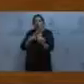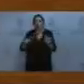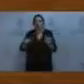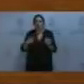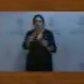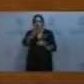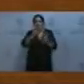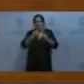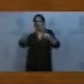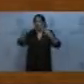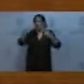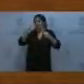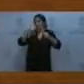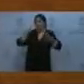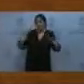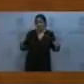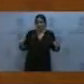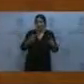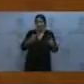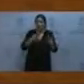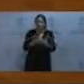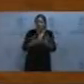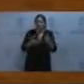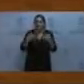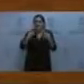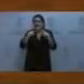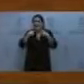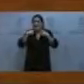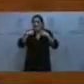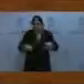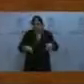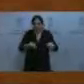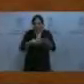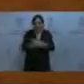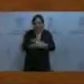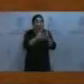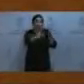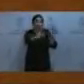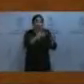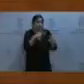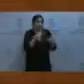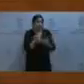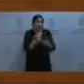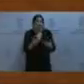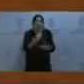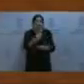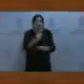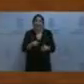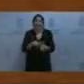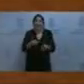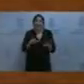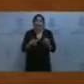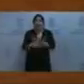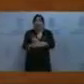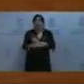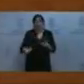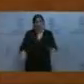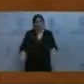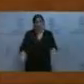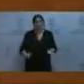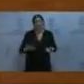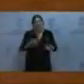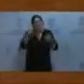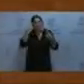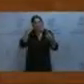pública. Entonces, eso es el desastre de gestión y lo que usted hace ahora son fuegos de artificio, señora consejera. No, mire, lo que hay que saber